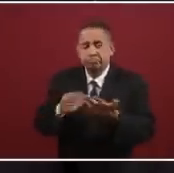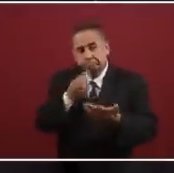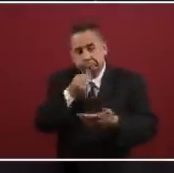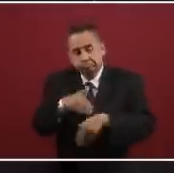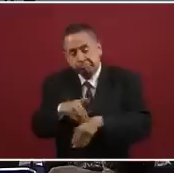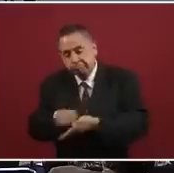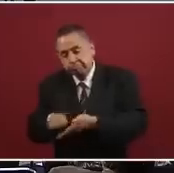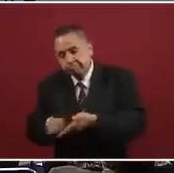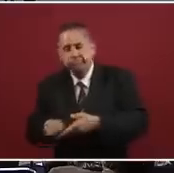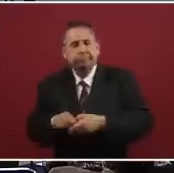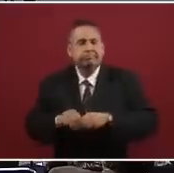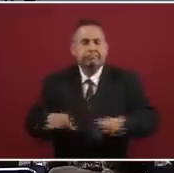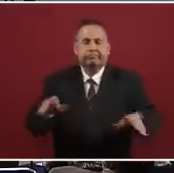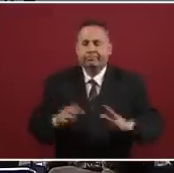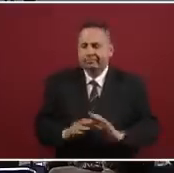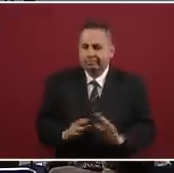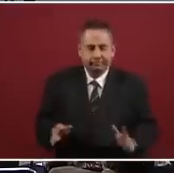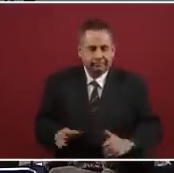De ahí,